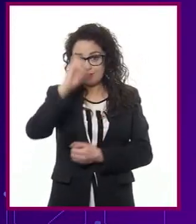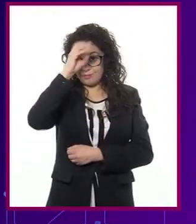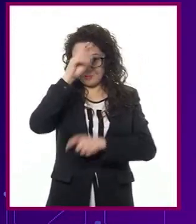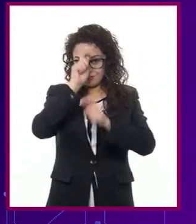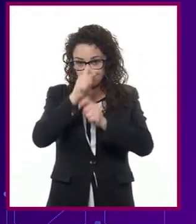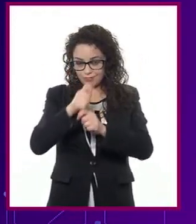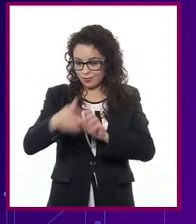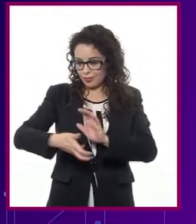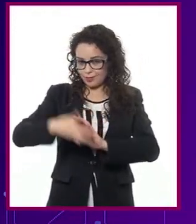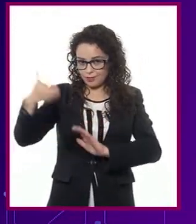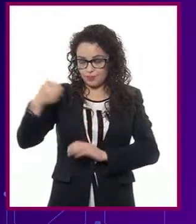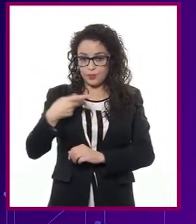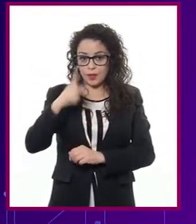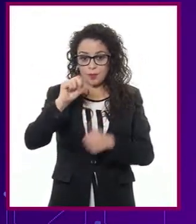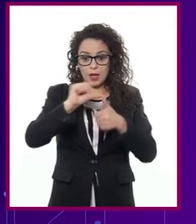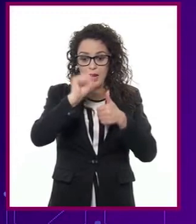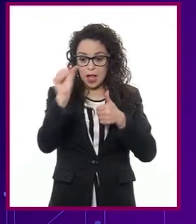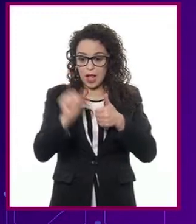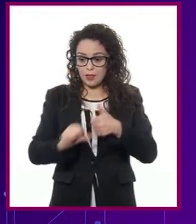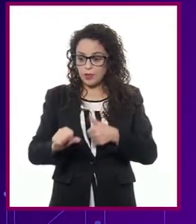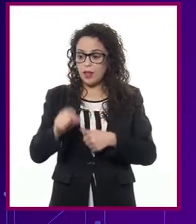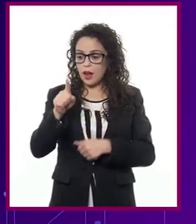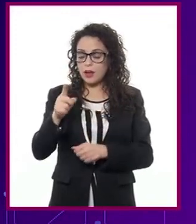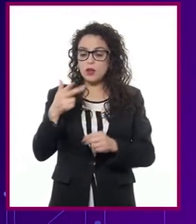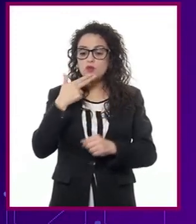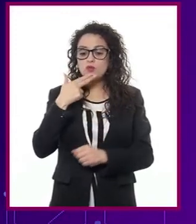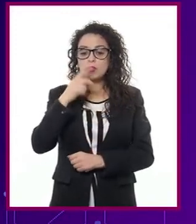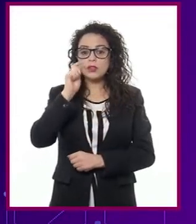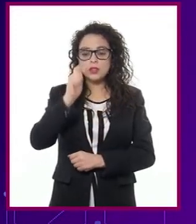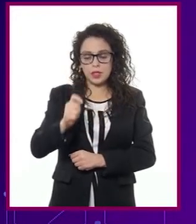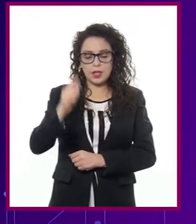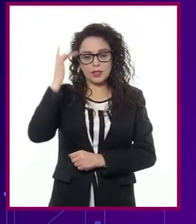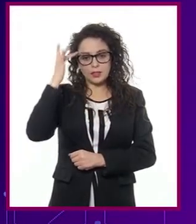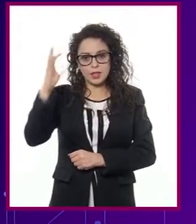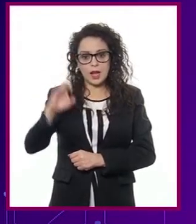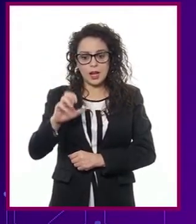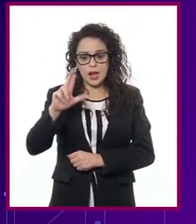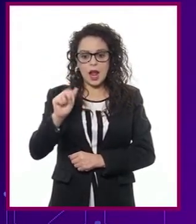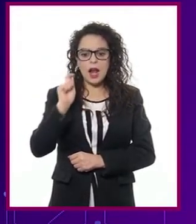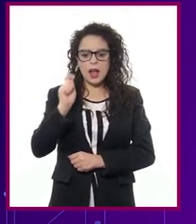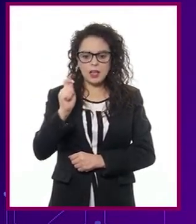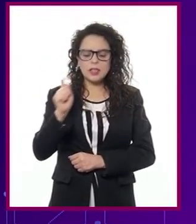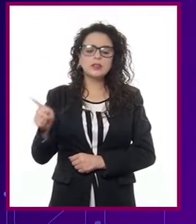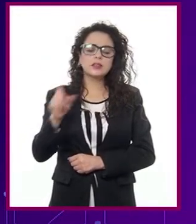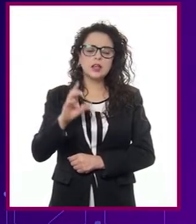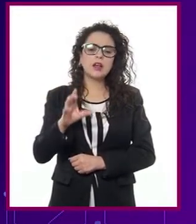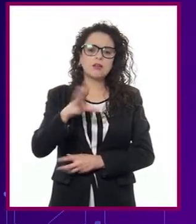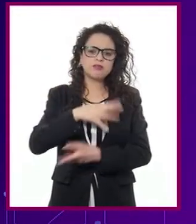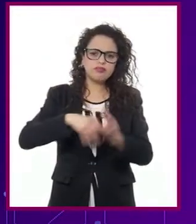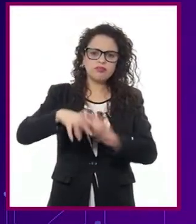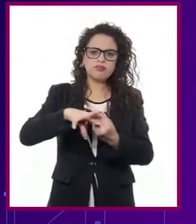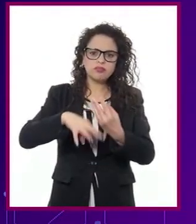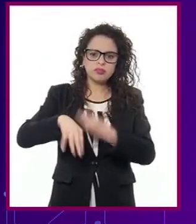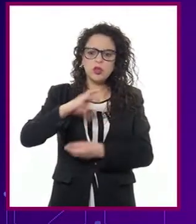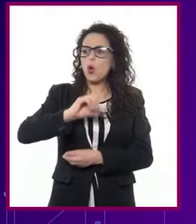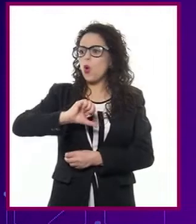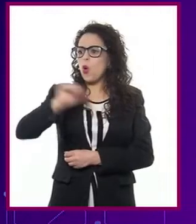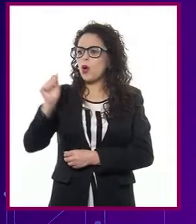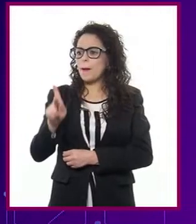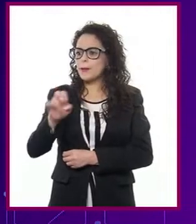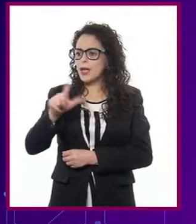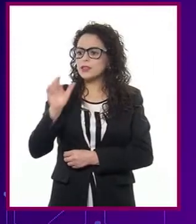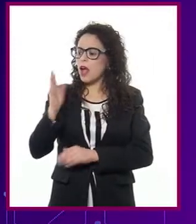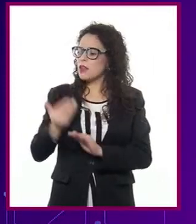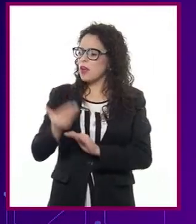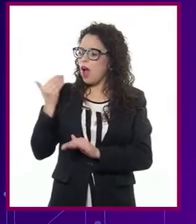que se fabrican en Santa Clara del Cobre utilizan en su mayoría cobre reciclado o de segunda, de algunas otras piezas ya fabricadas